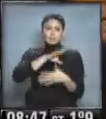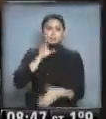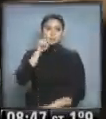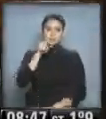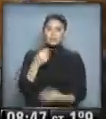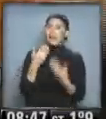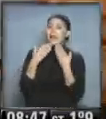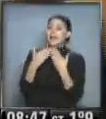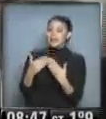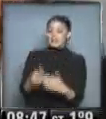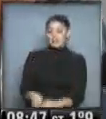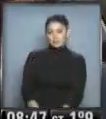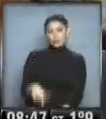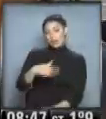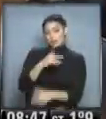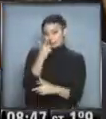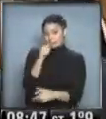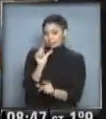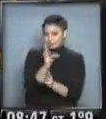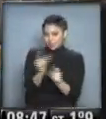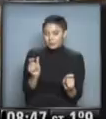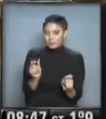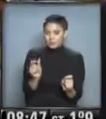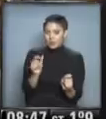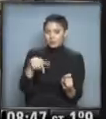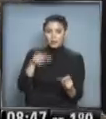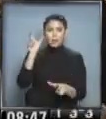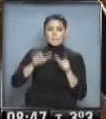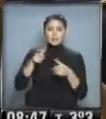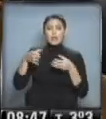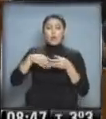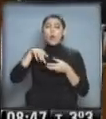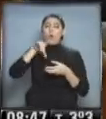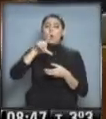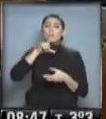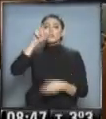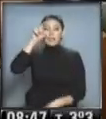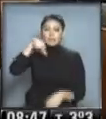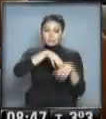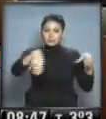bueno, vamos cerrando entonces con la gente de UTE aquí en el